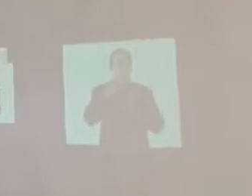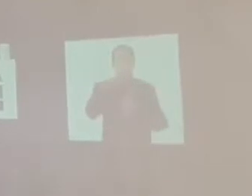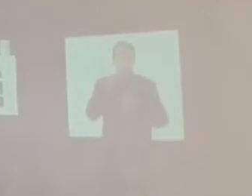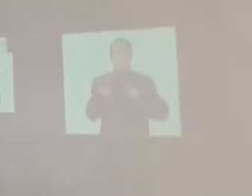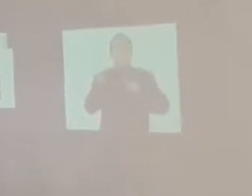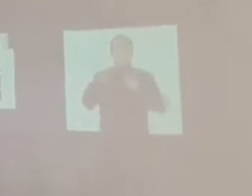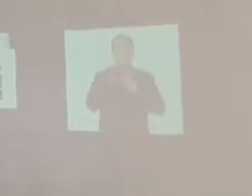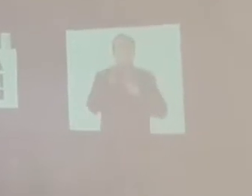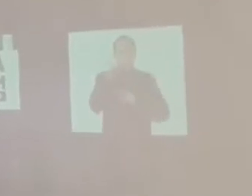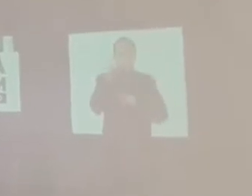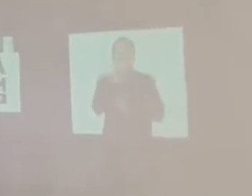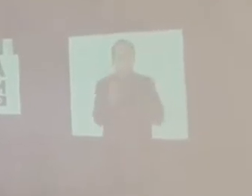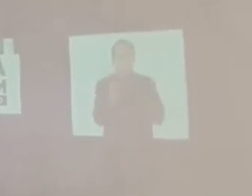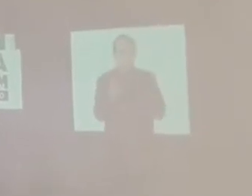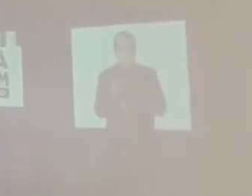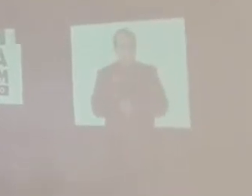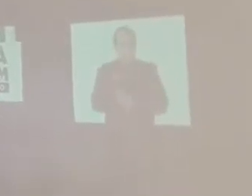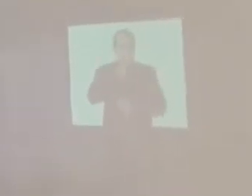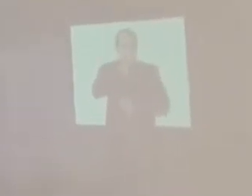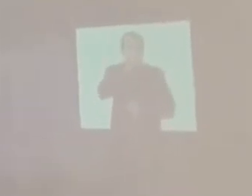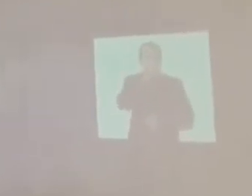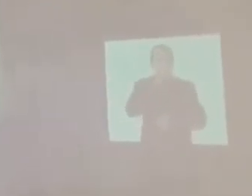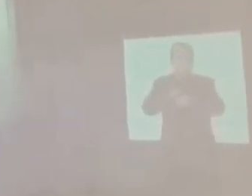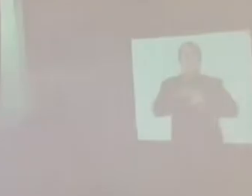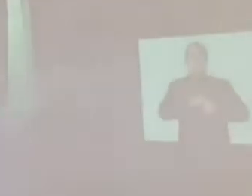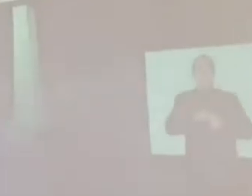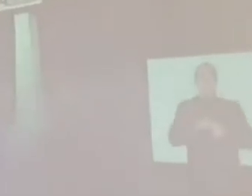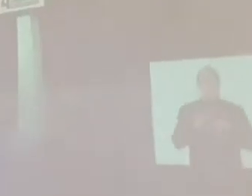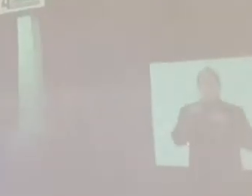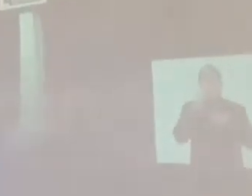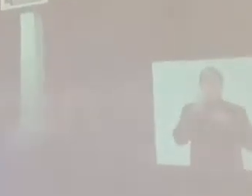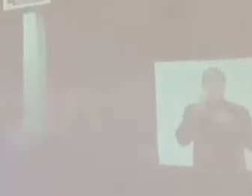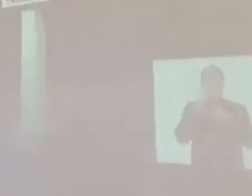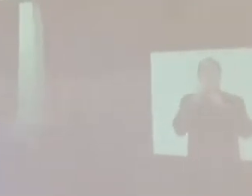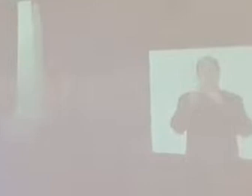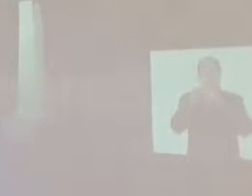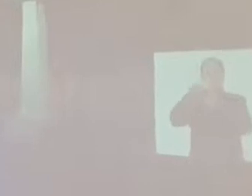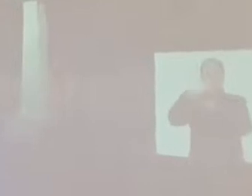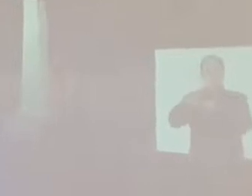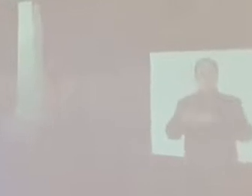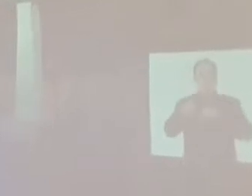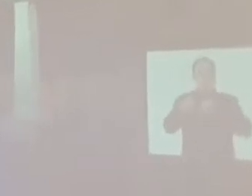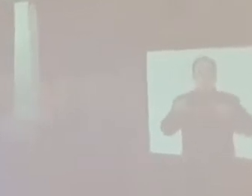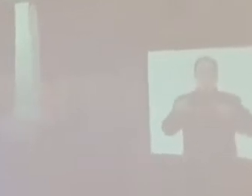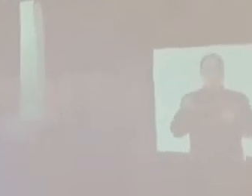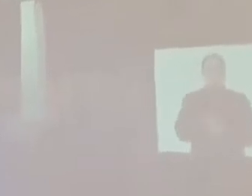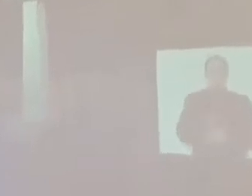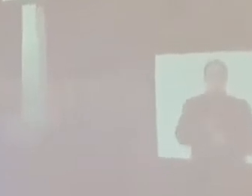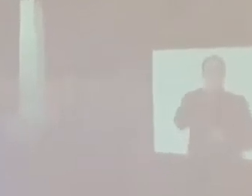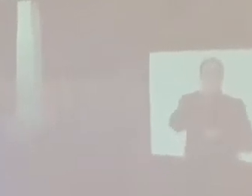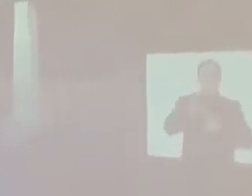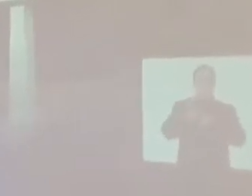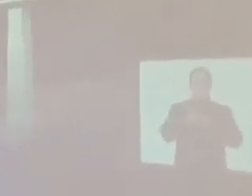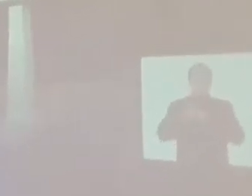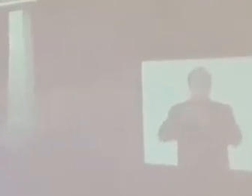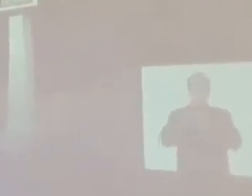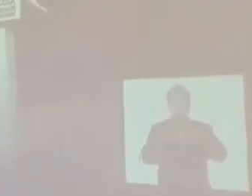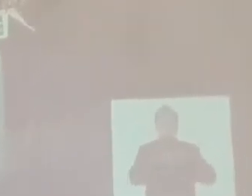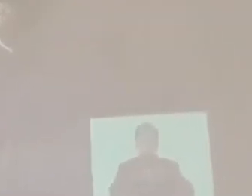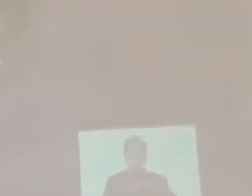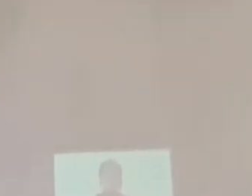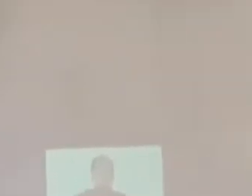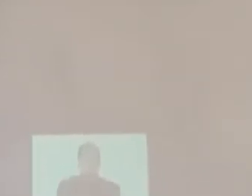en 25% los reportes de fugas. Quiero destacar la gran colaboración que hemos tenido con la Comisión Nacional del